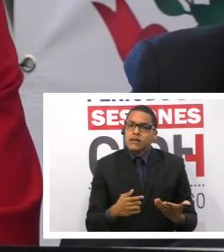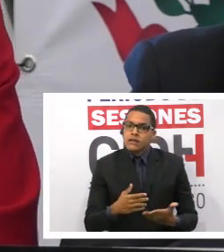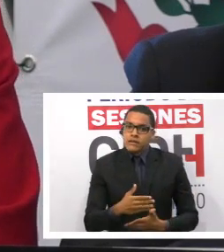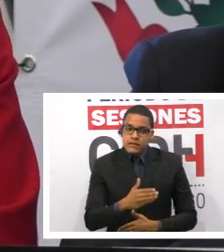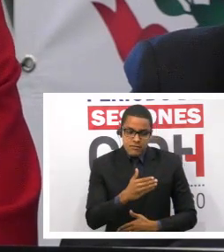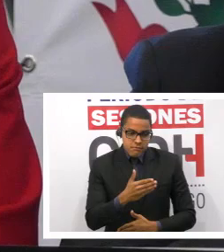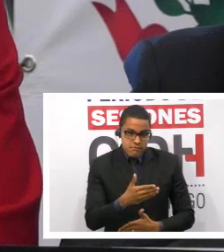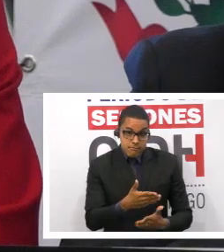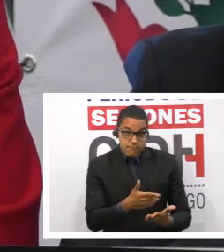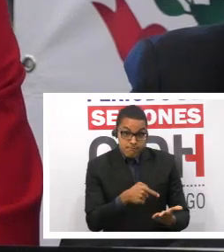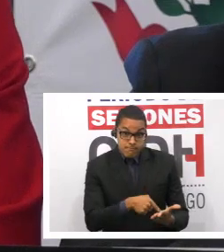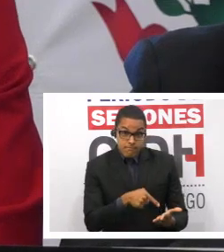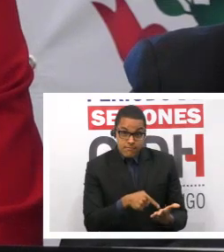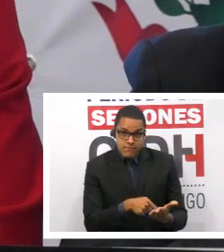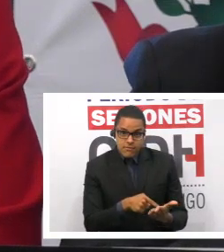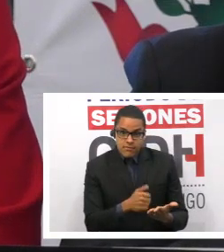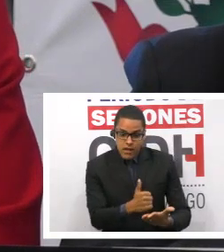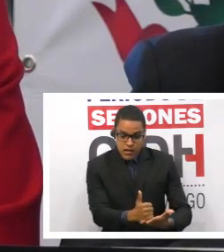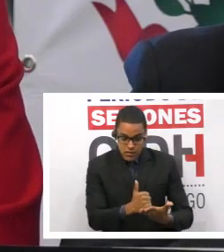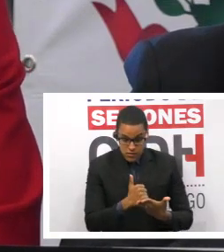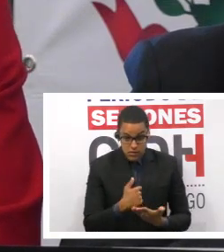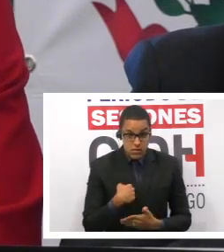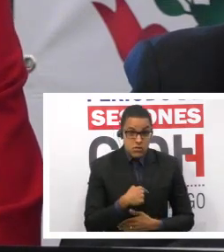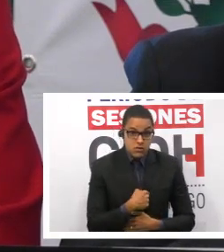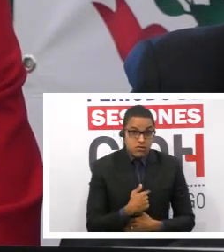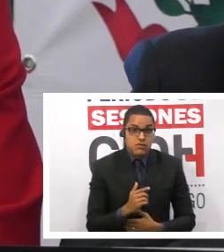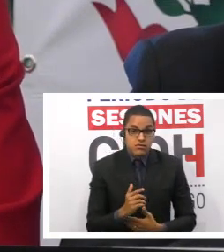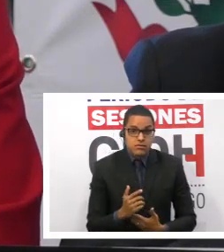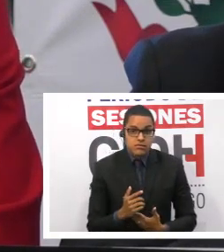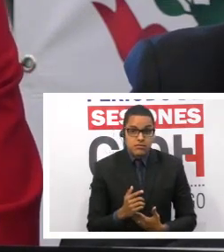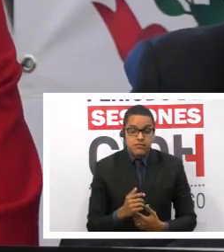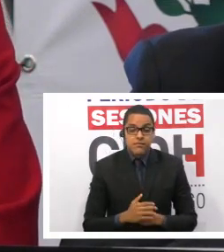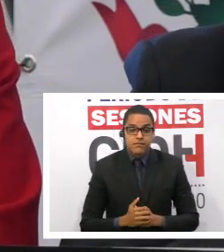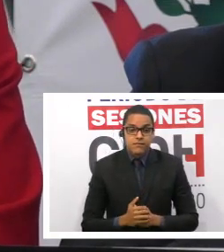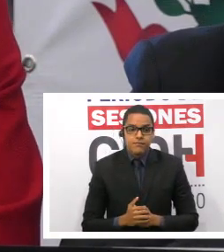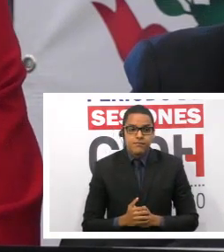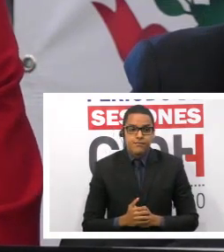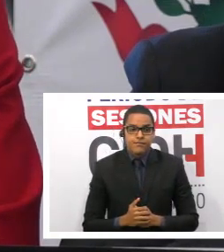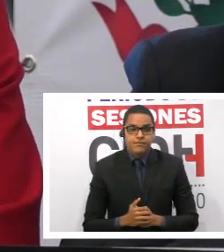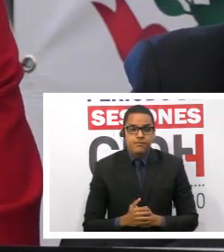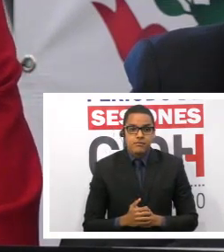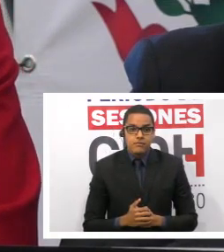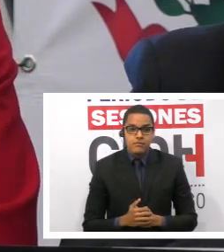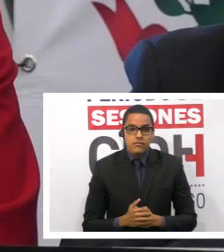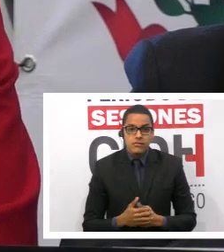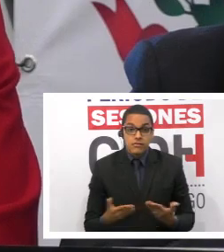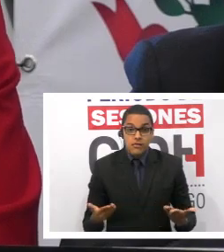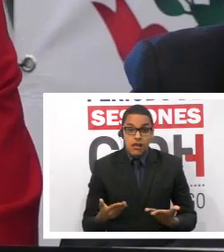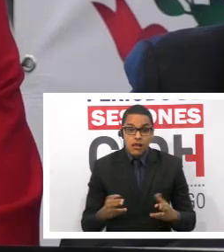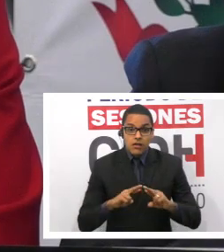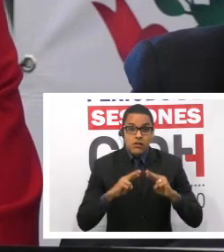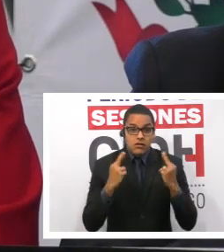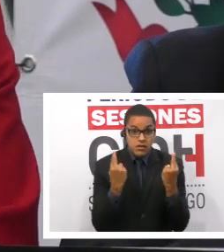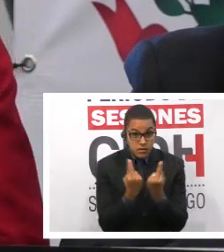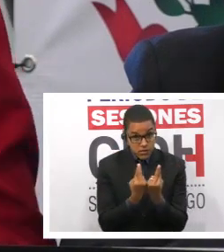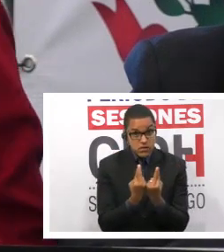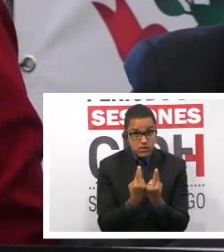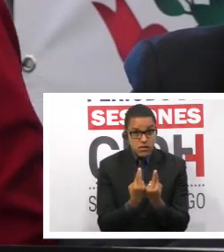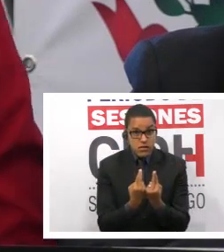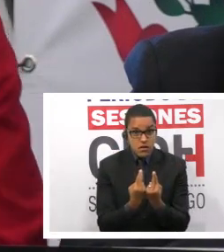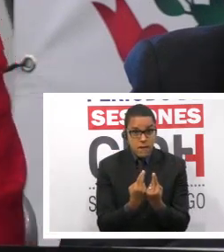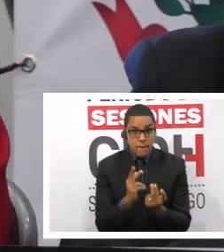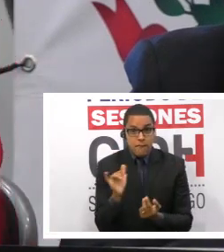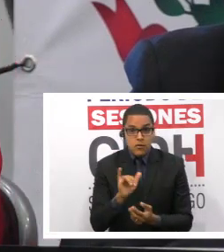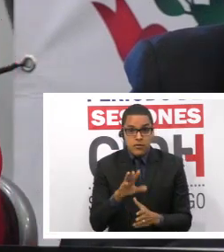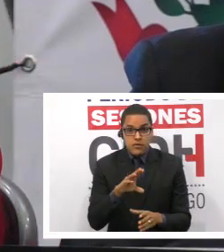tanto a nivel nacional como a nivel internacional y esta audiencia forma parte también de esta tendencia que desde la relatoría y